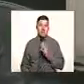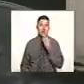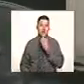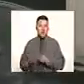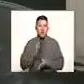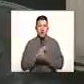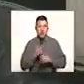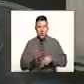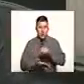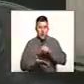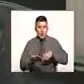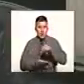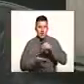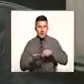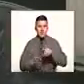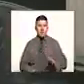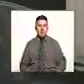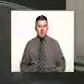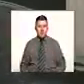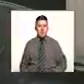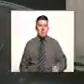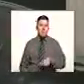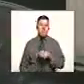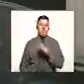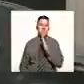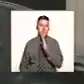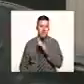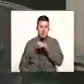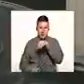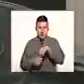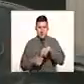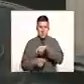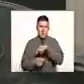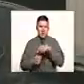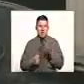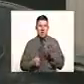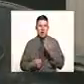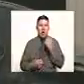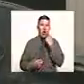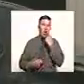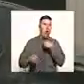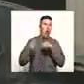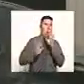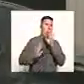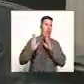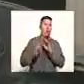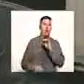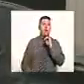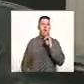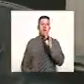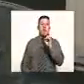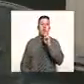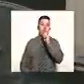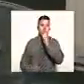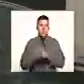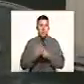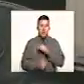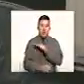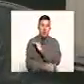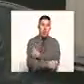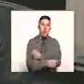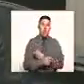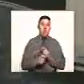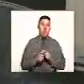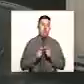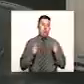en la contratación pública. La mejor reforma tributaria es controlar la evasión de IVA y de los poderosos, que